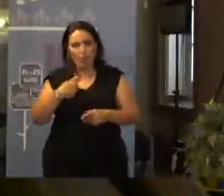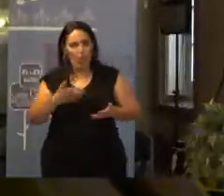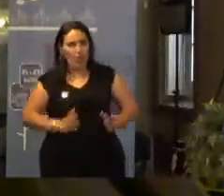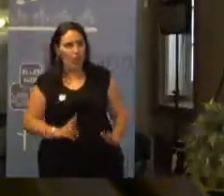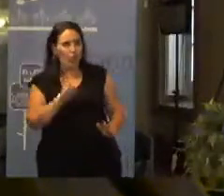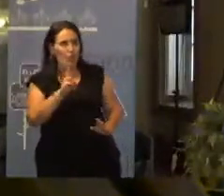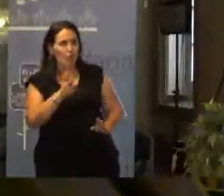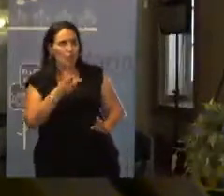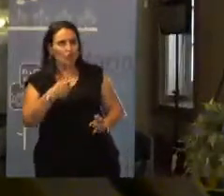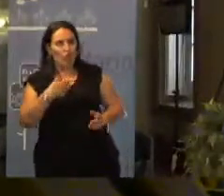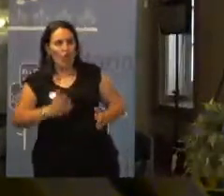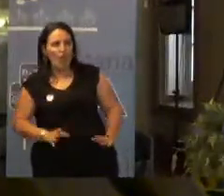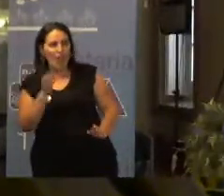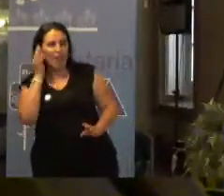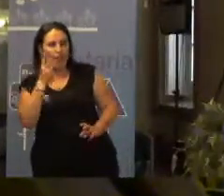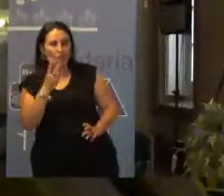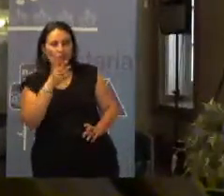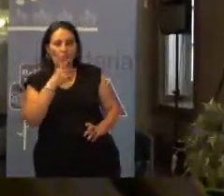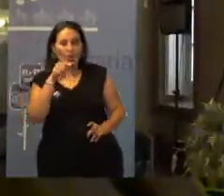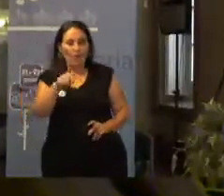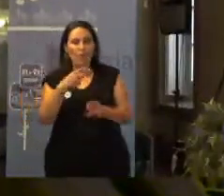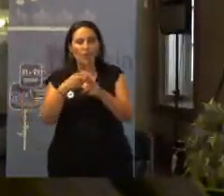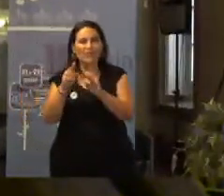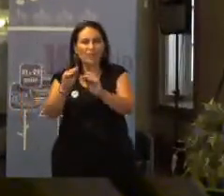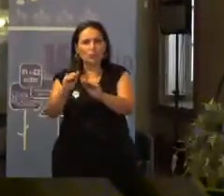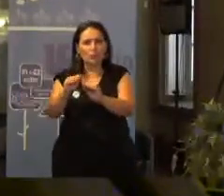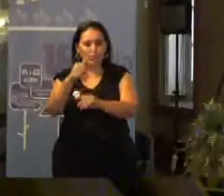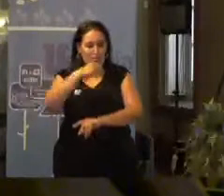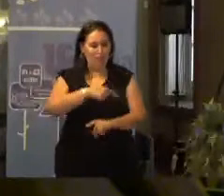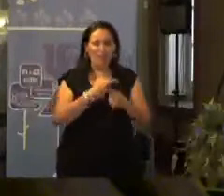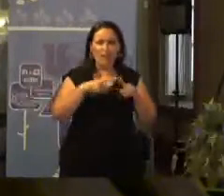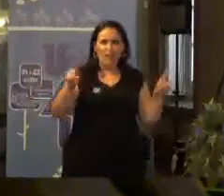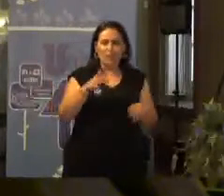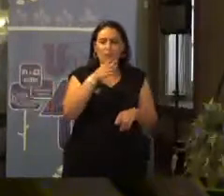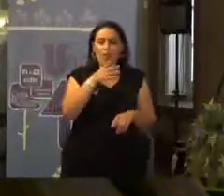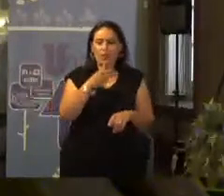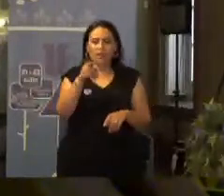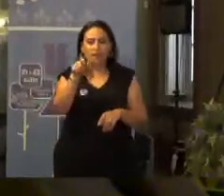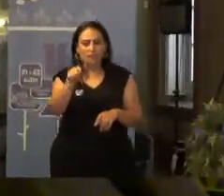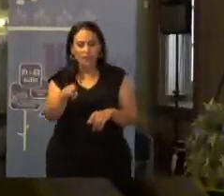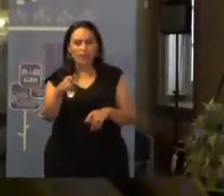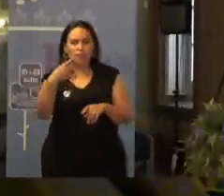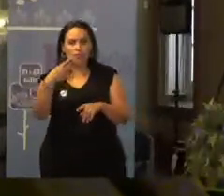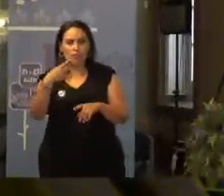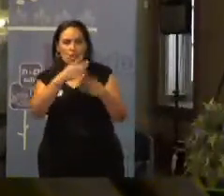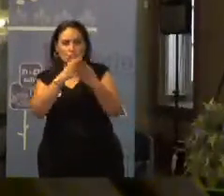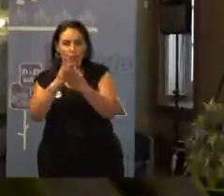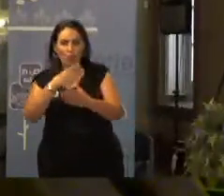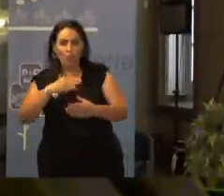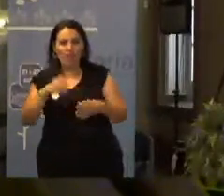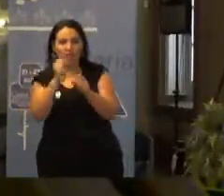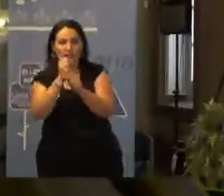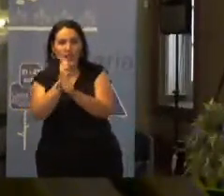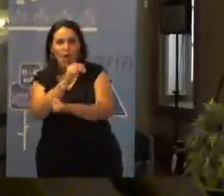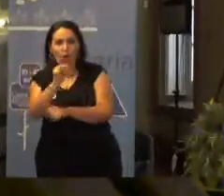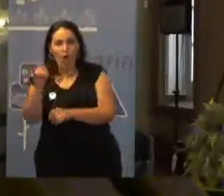as políticas en Escandinavia, nese sentido, son distintas, porque esta xente ten un traballo adecuado e porque